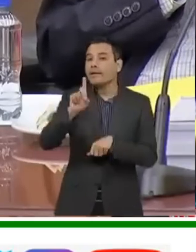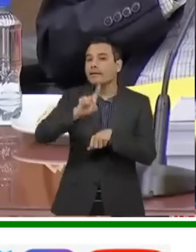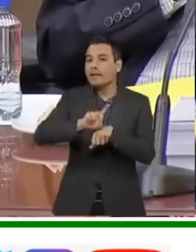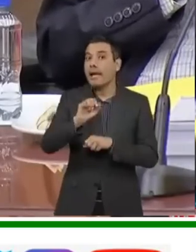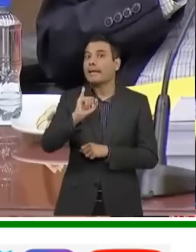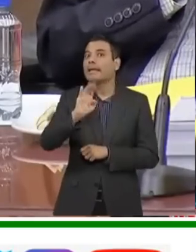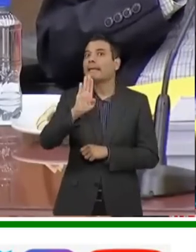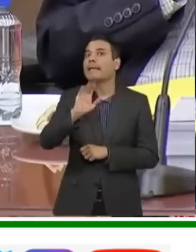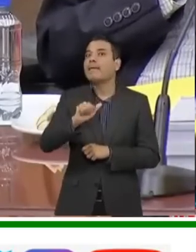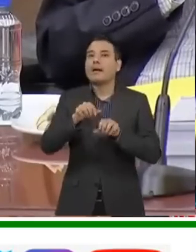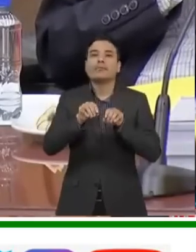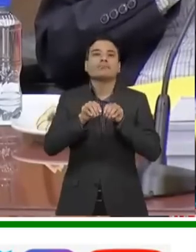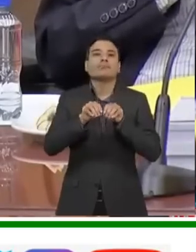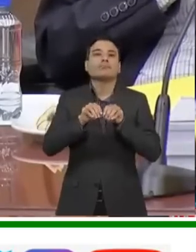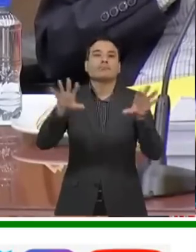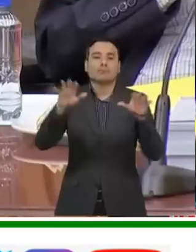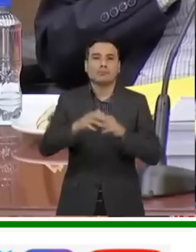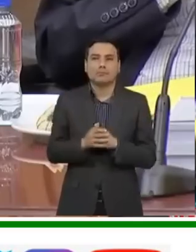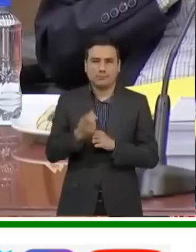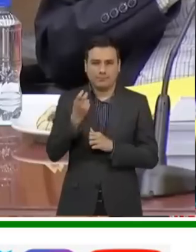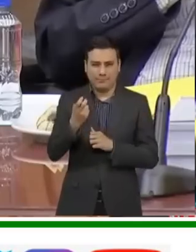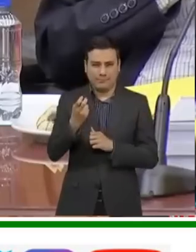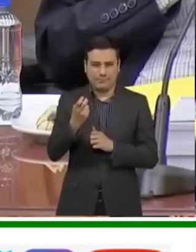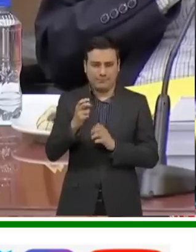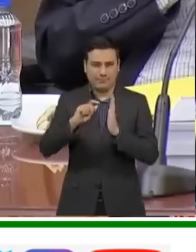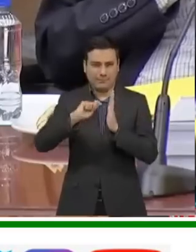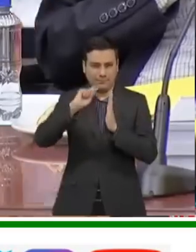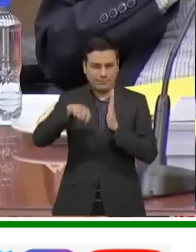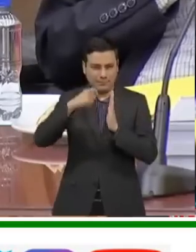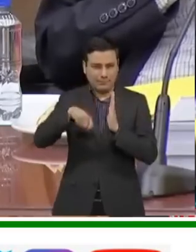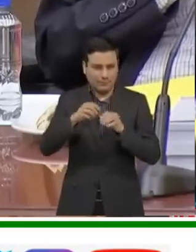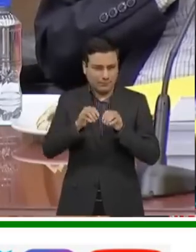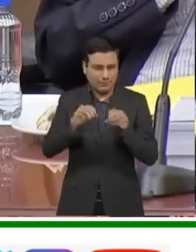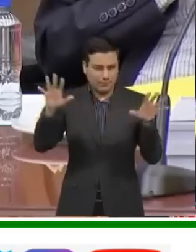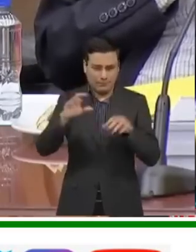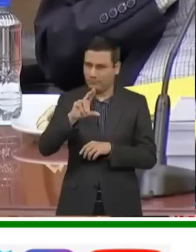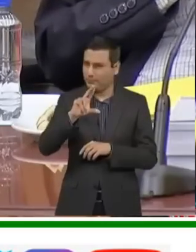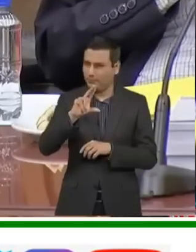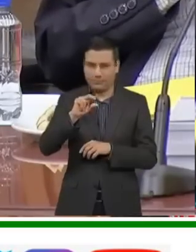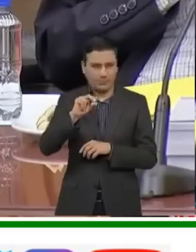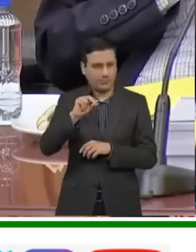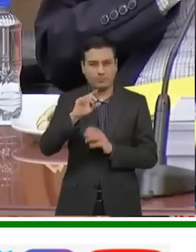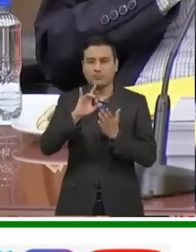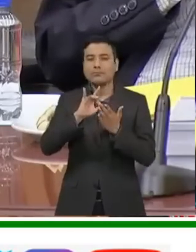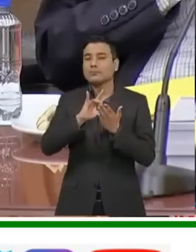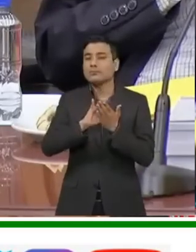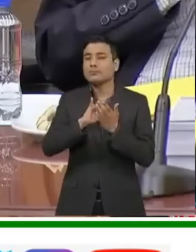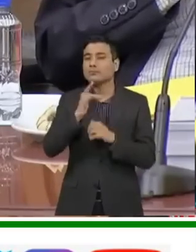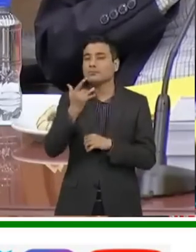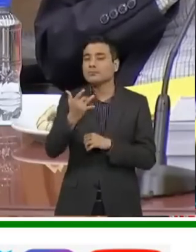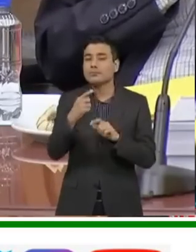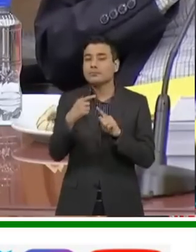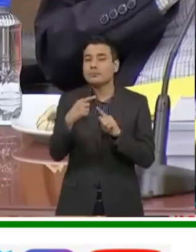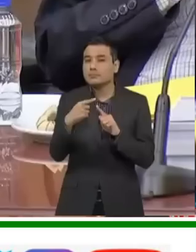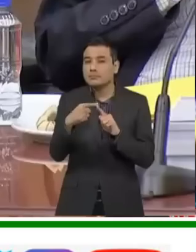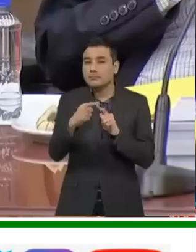Afortunadamente, ese spot no va a conocer la luz pública gracias al trabajo